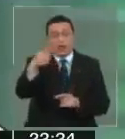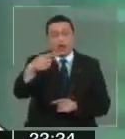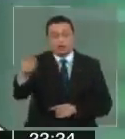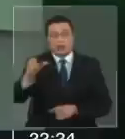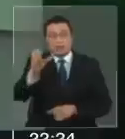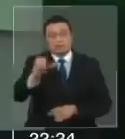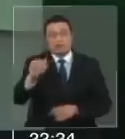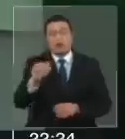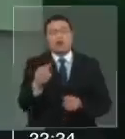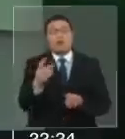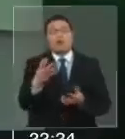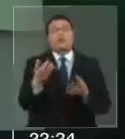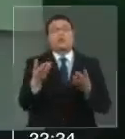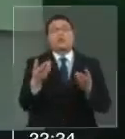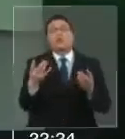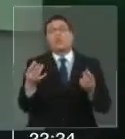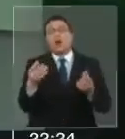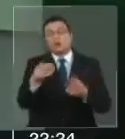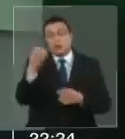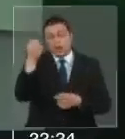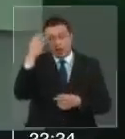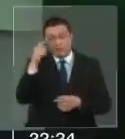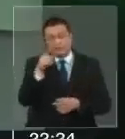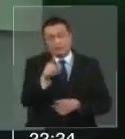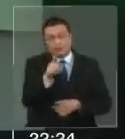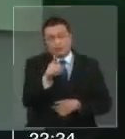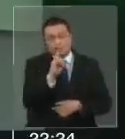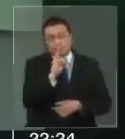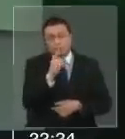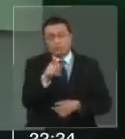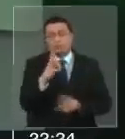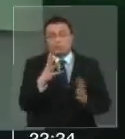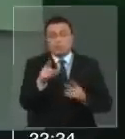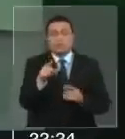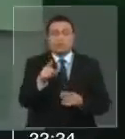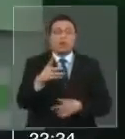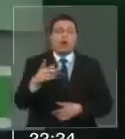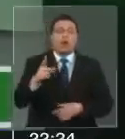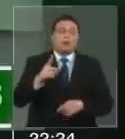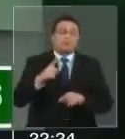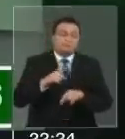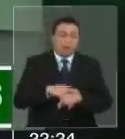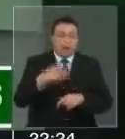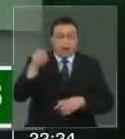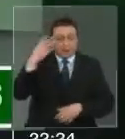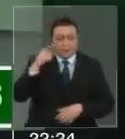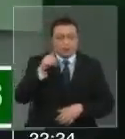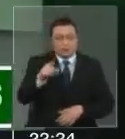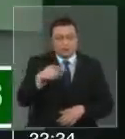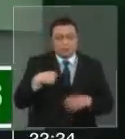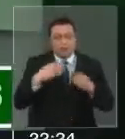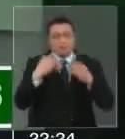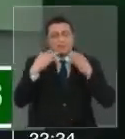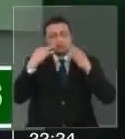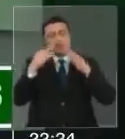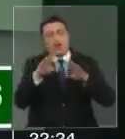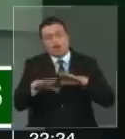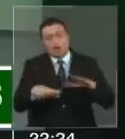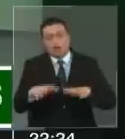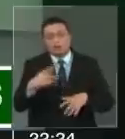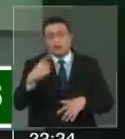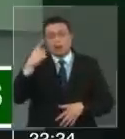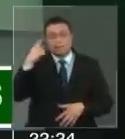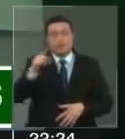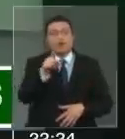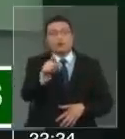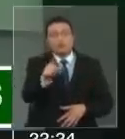aprendes tú, ¿no? Porque mucha gente, yo me imagino que te dice, hoy Marucha aprendió tanto de ti, me emociona tanto tal cosa. Pero ¿cuánto